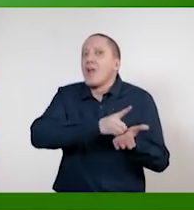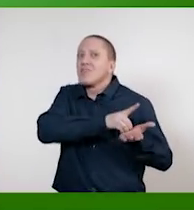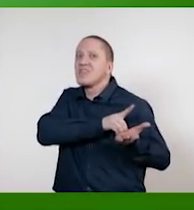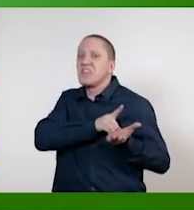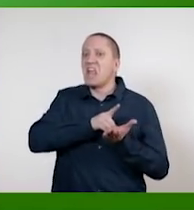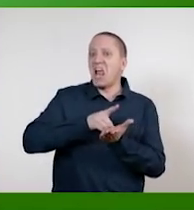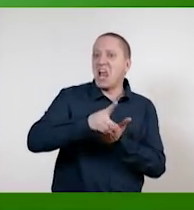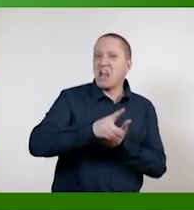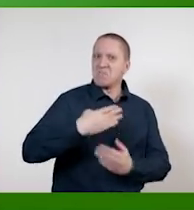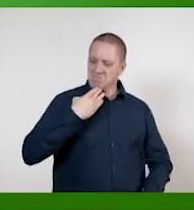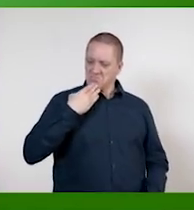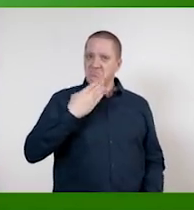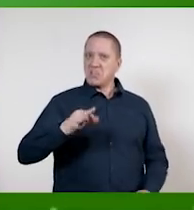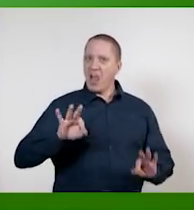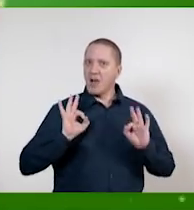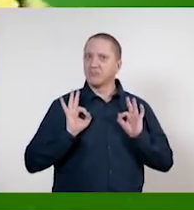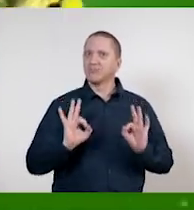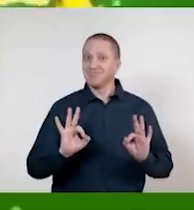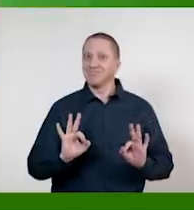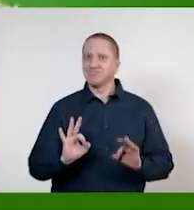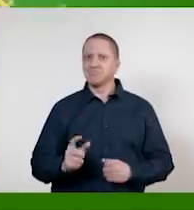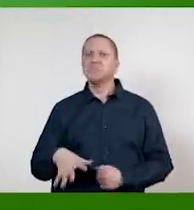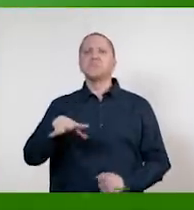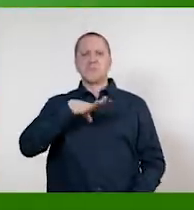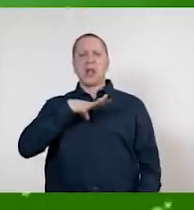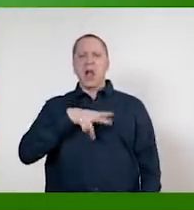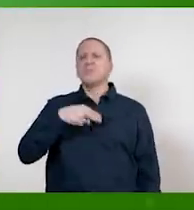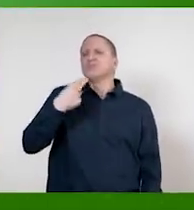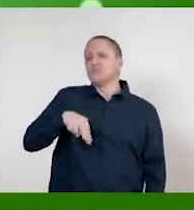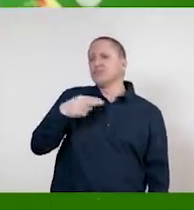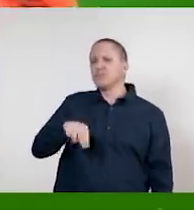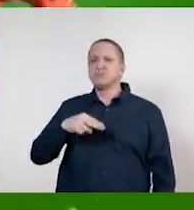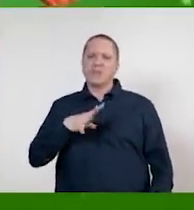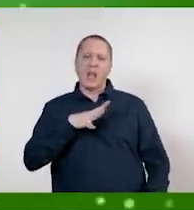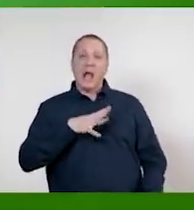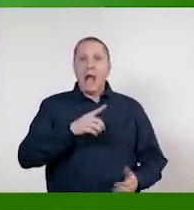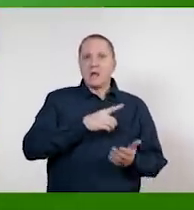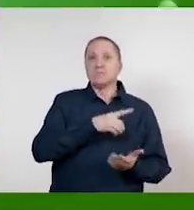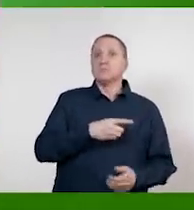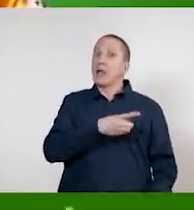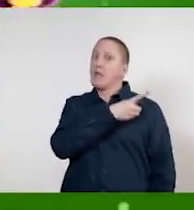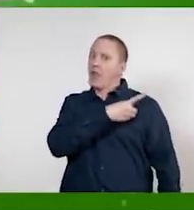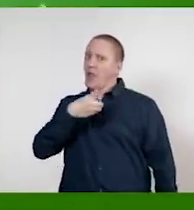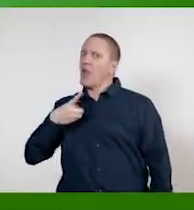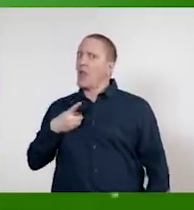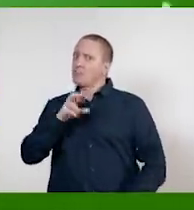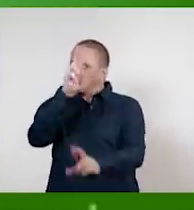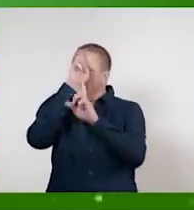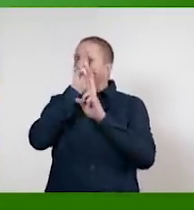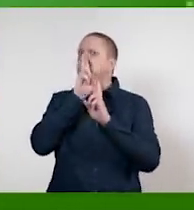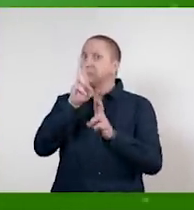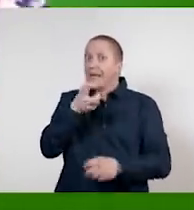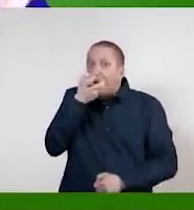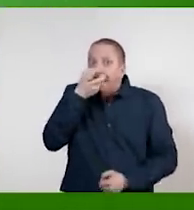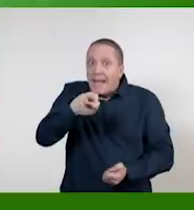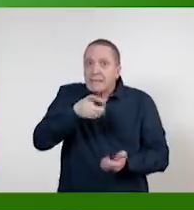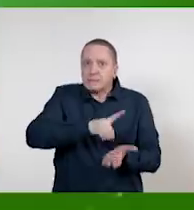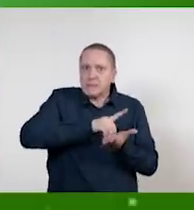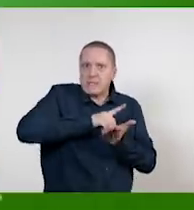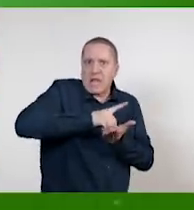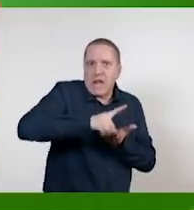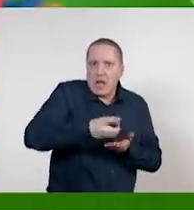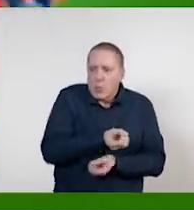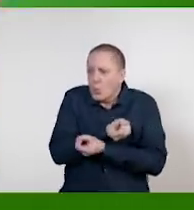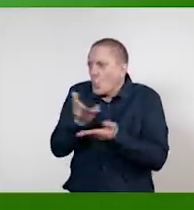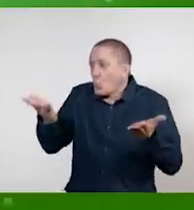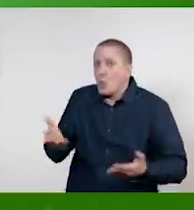otros derechos para bien. Yo tengo un nombre y debemos respetarlo. Yo tengo un derecho y debemos propagarlo,